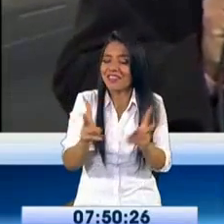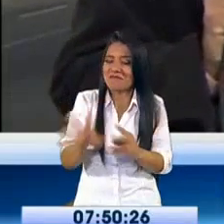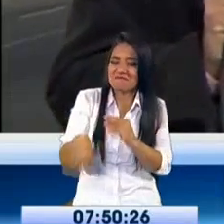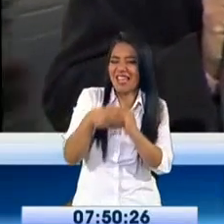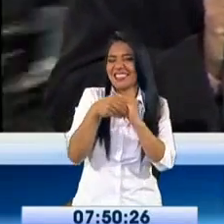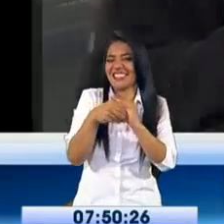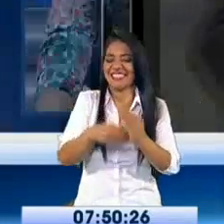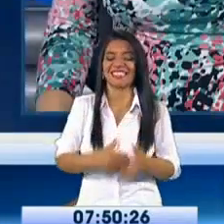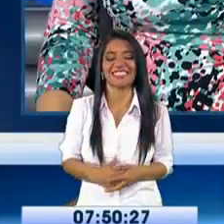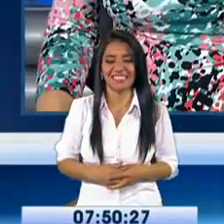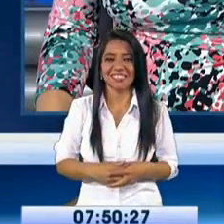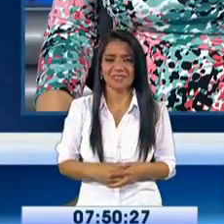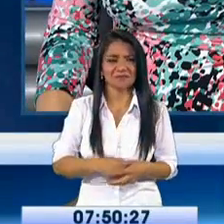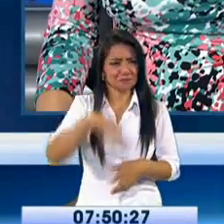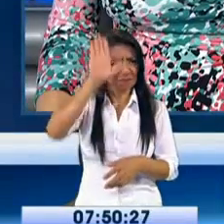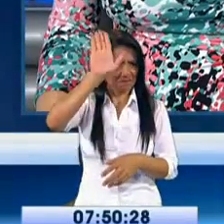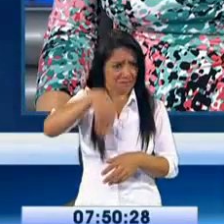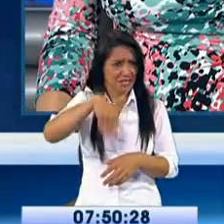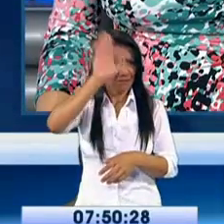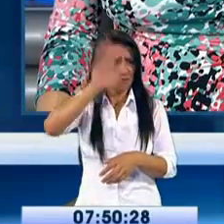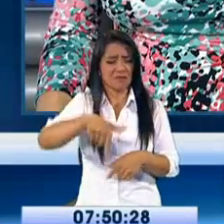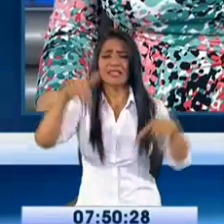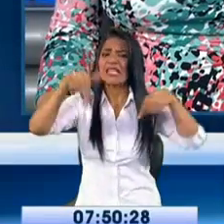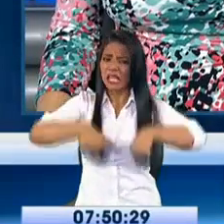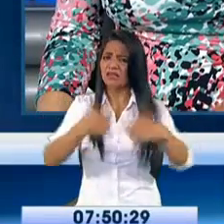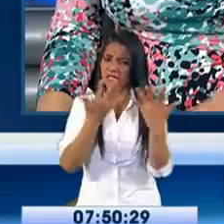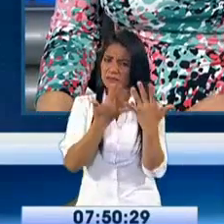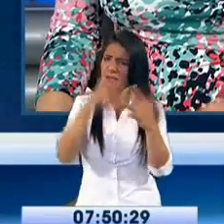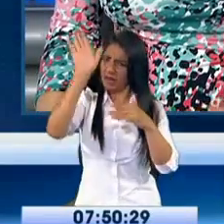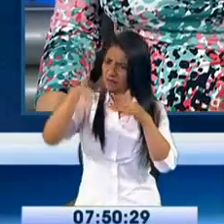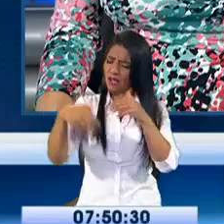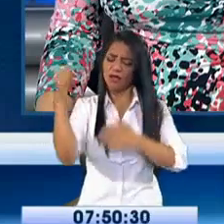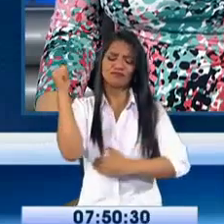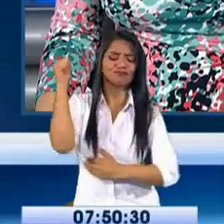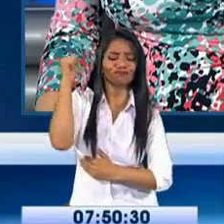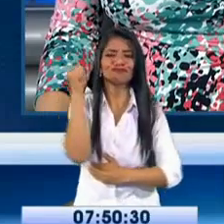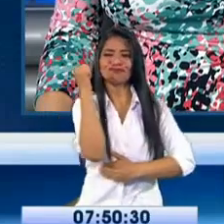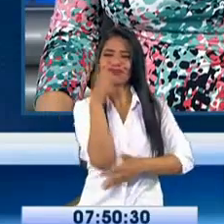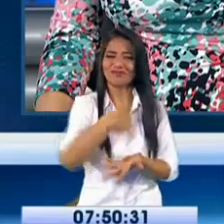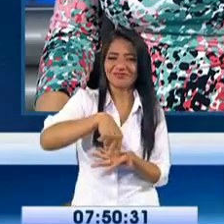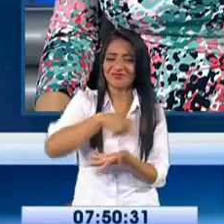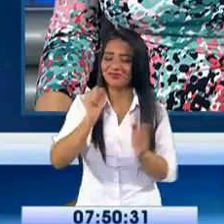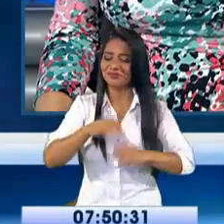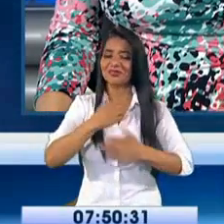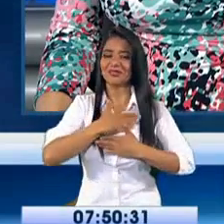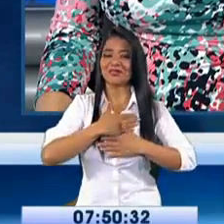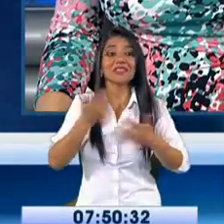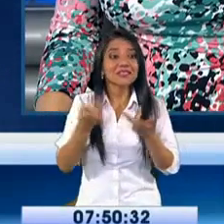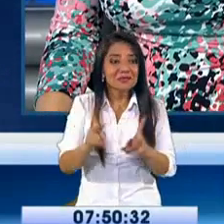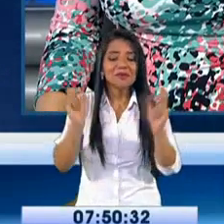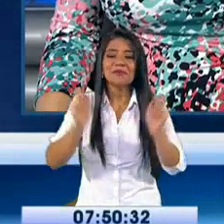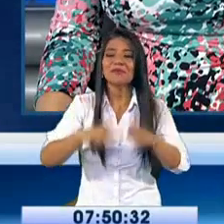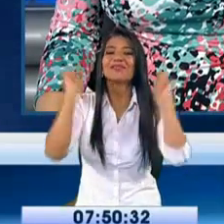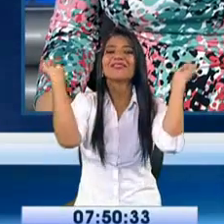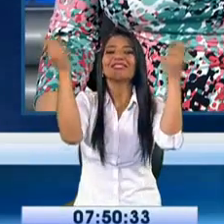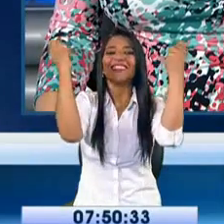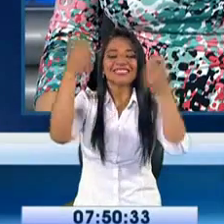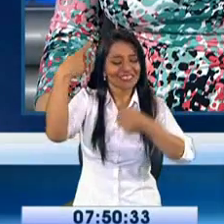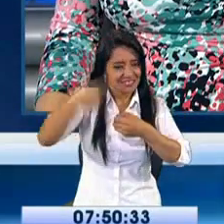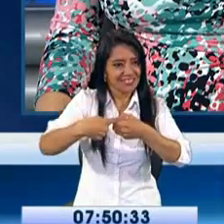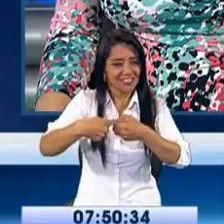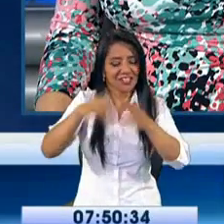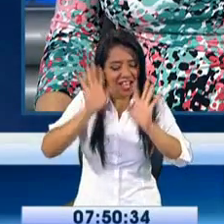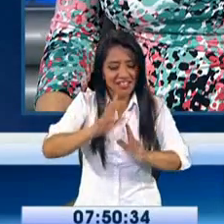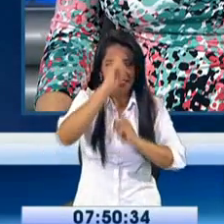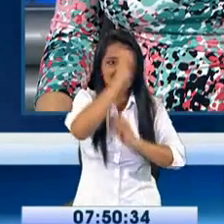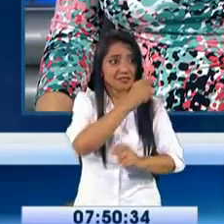más. Así que vengan acá, nosotros lo esperamos para que baile con nosotros, para que disfrute y, por supuesto, para que festeje a la carita de Dios como se